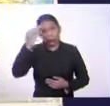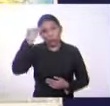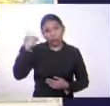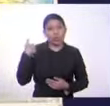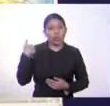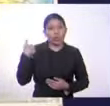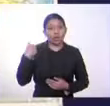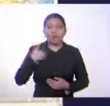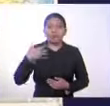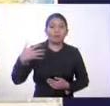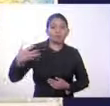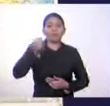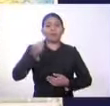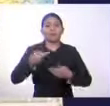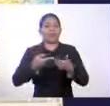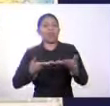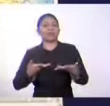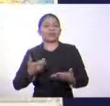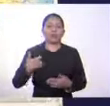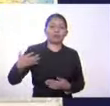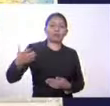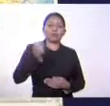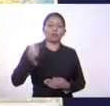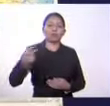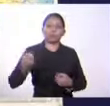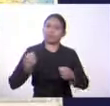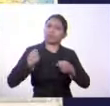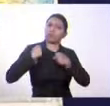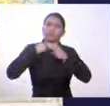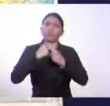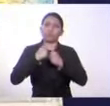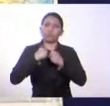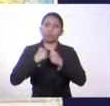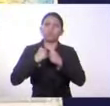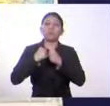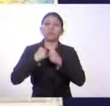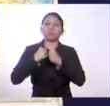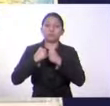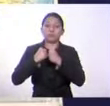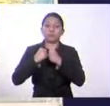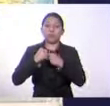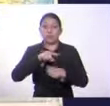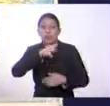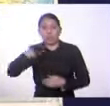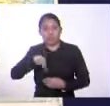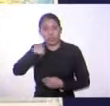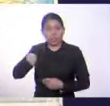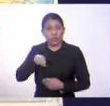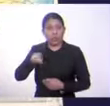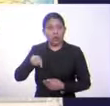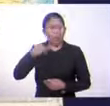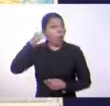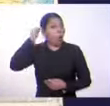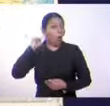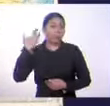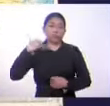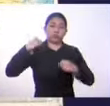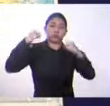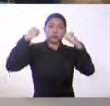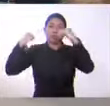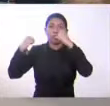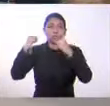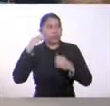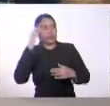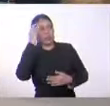logra conquistar sus derechos, porque en el poder hegemónico patriarcal esto es peligroso. Así es. También cuando